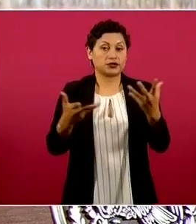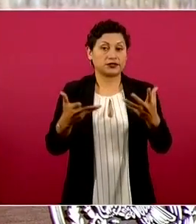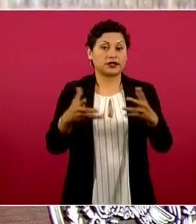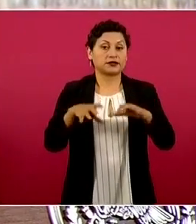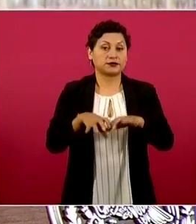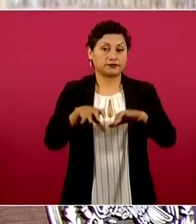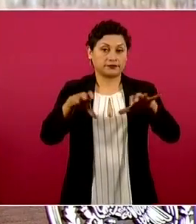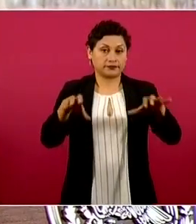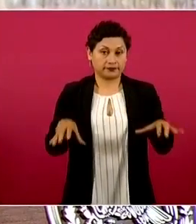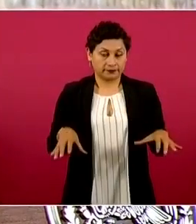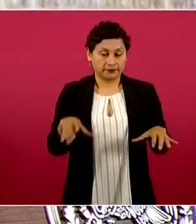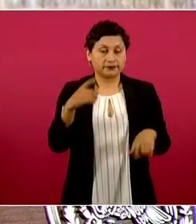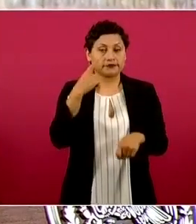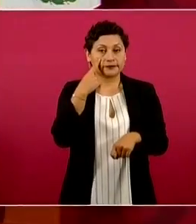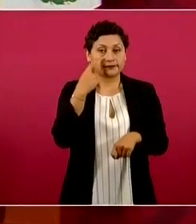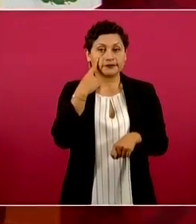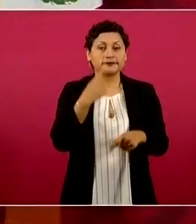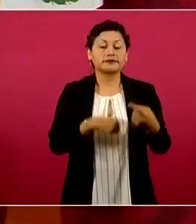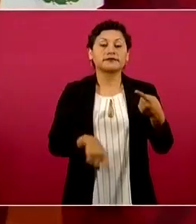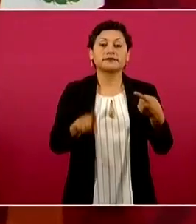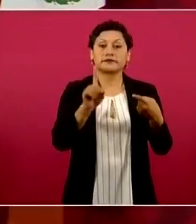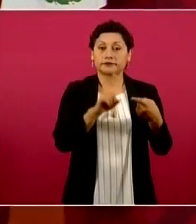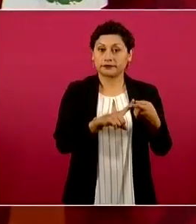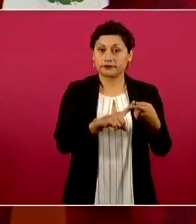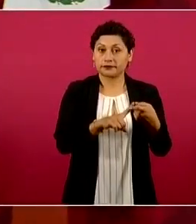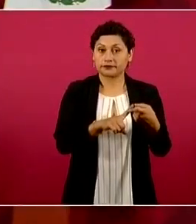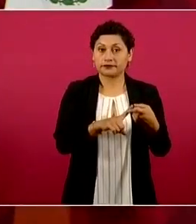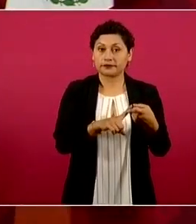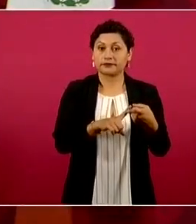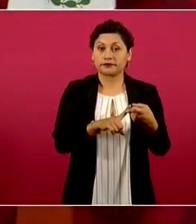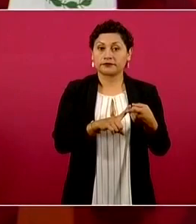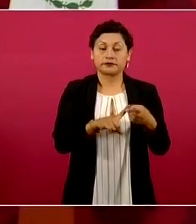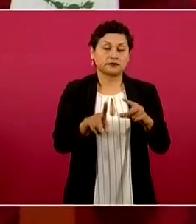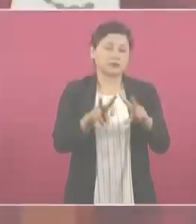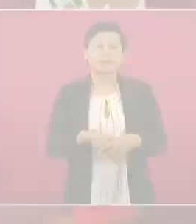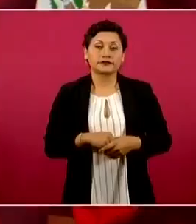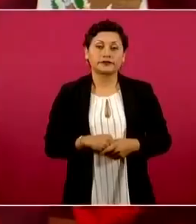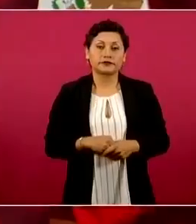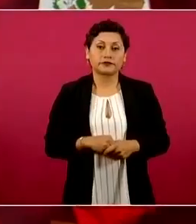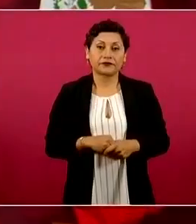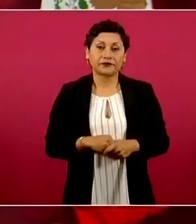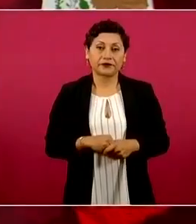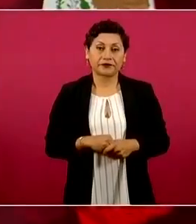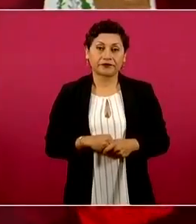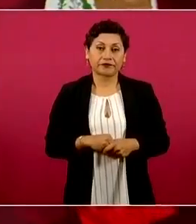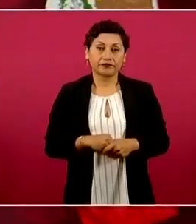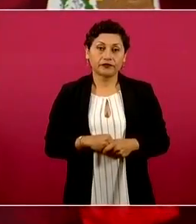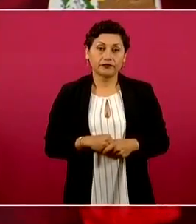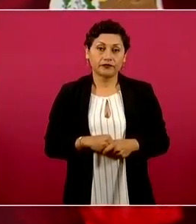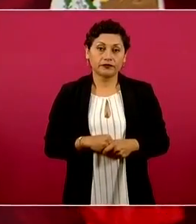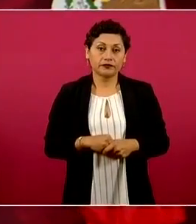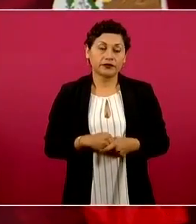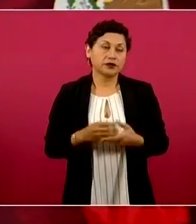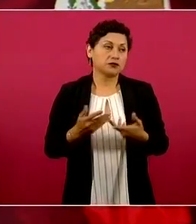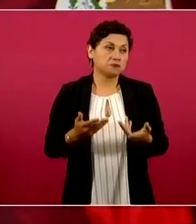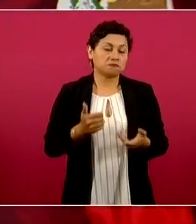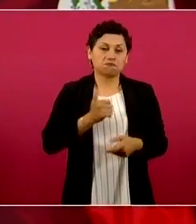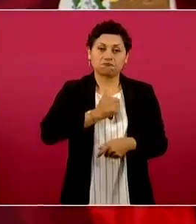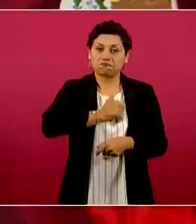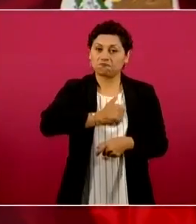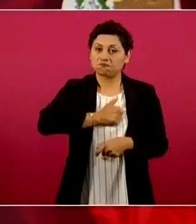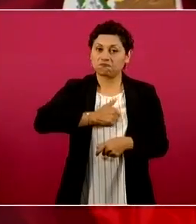lo que tiene que ver con la desaparición del lamentable sacrificio